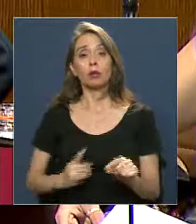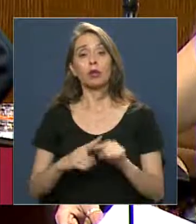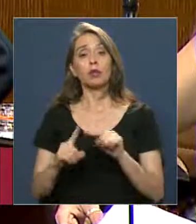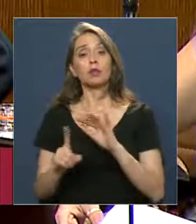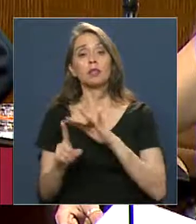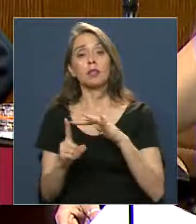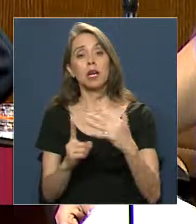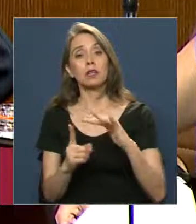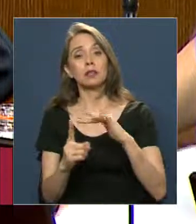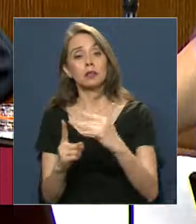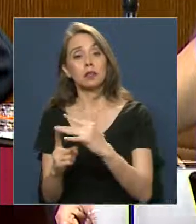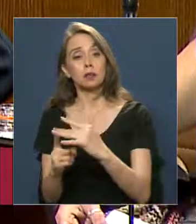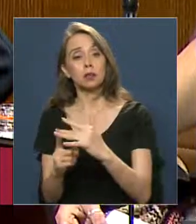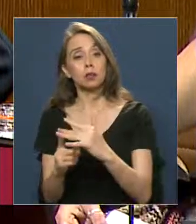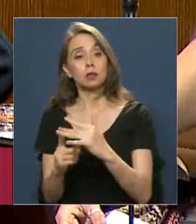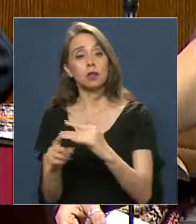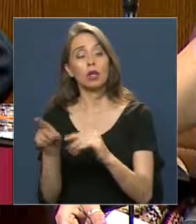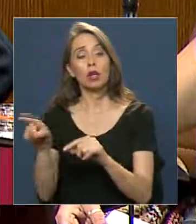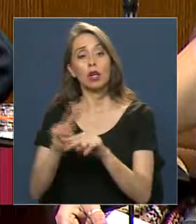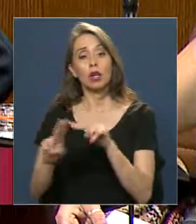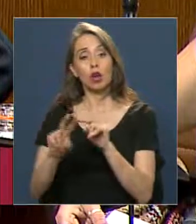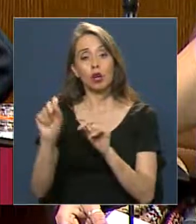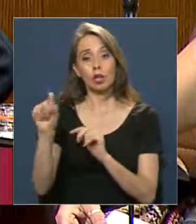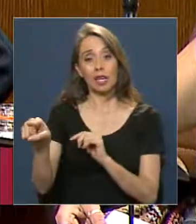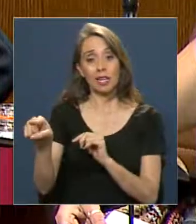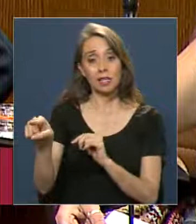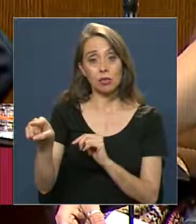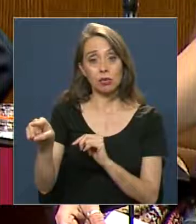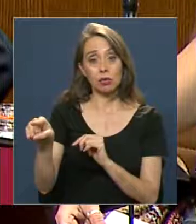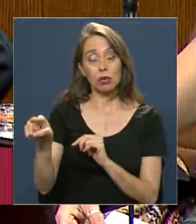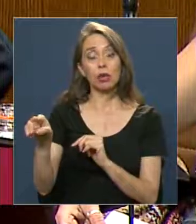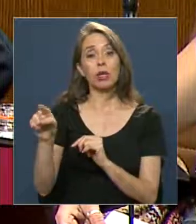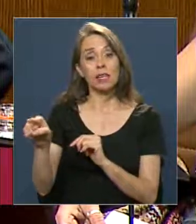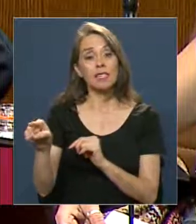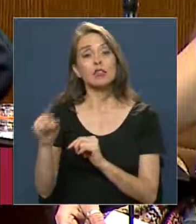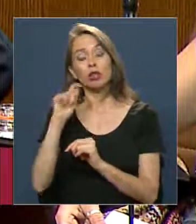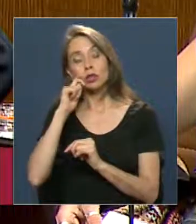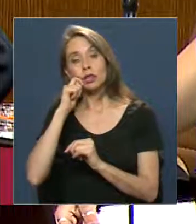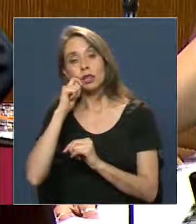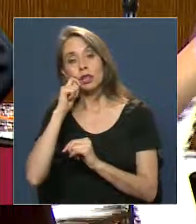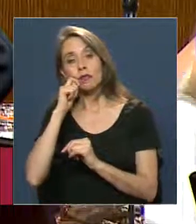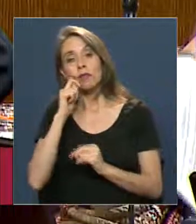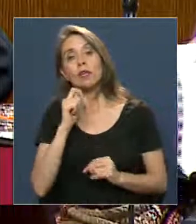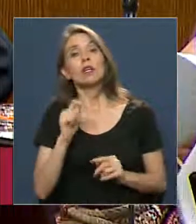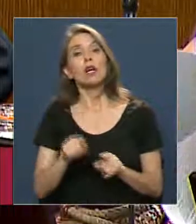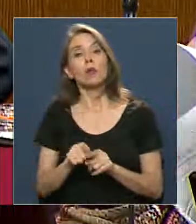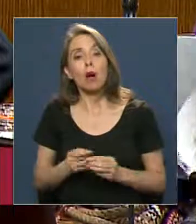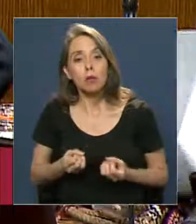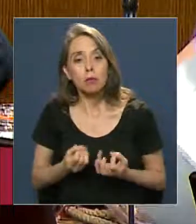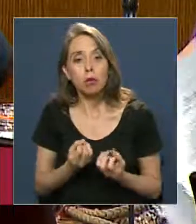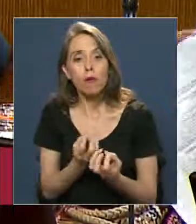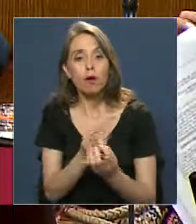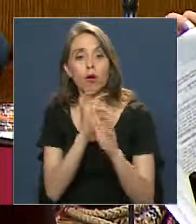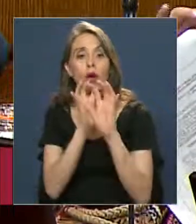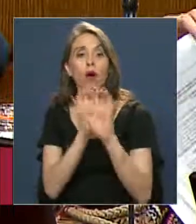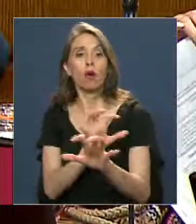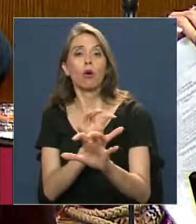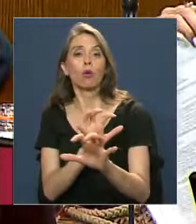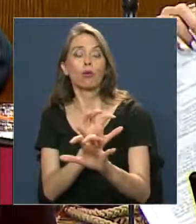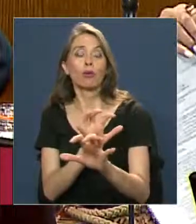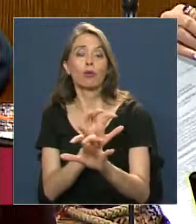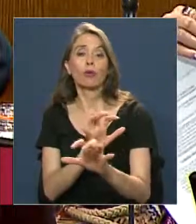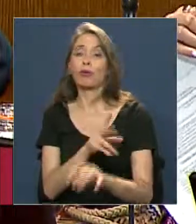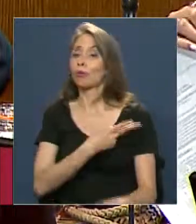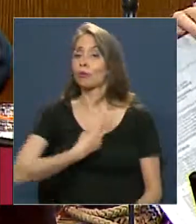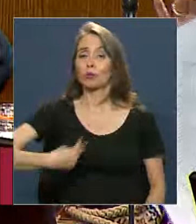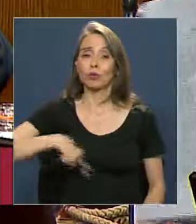circunstancias sus acciones han sido un motivo de incitación al odio, que no es justamente lo que queremos